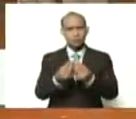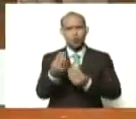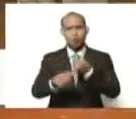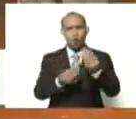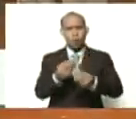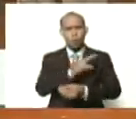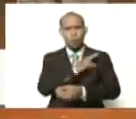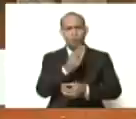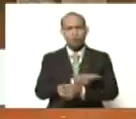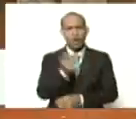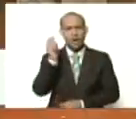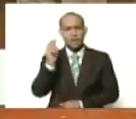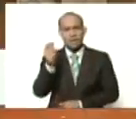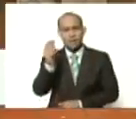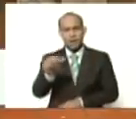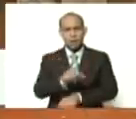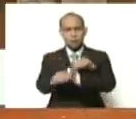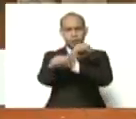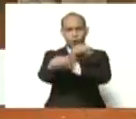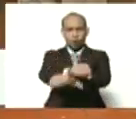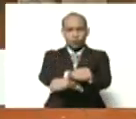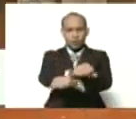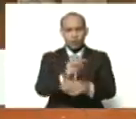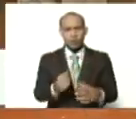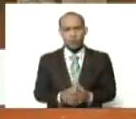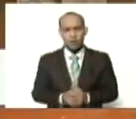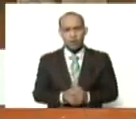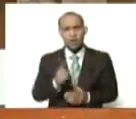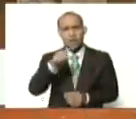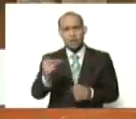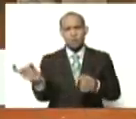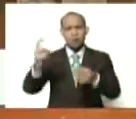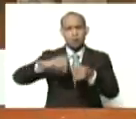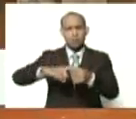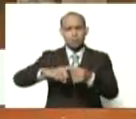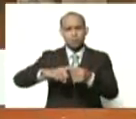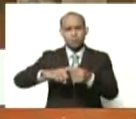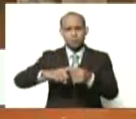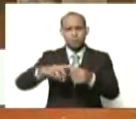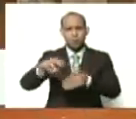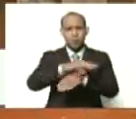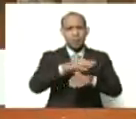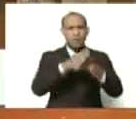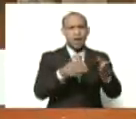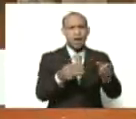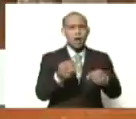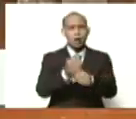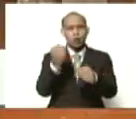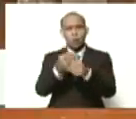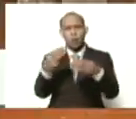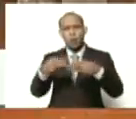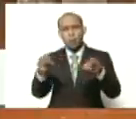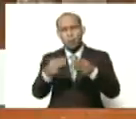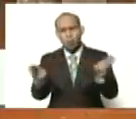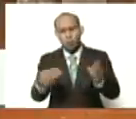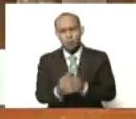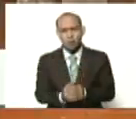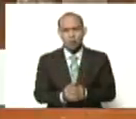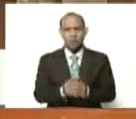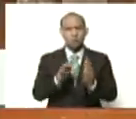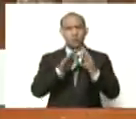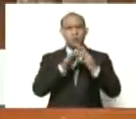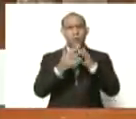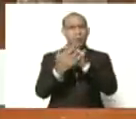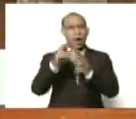tarea, José Gregorio Hernández, además incorporado también el Ministerio de Obras Públicas, Hidrosuroeste, Barrio Nuevo, Barrio